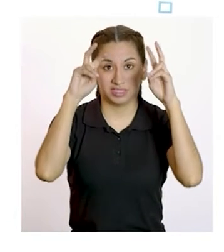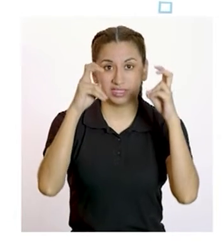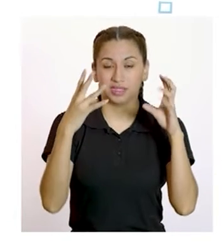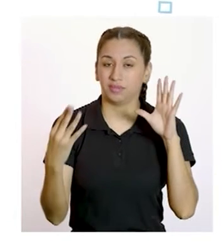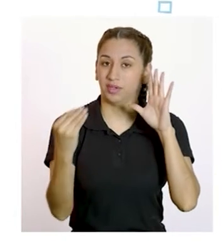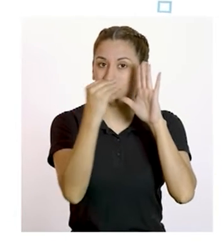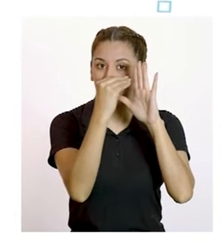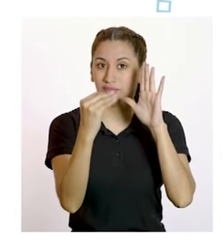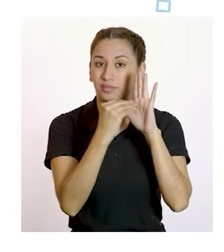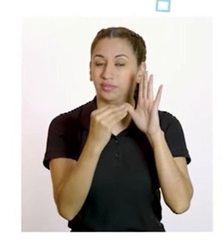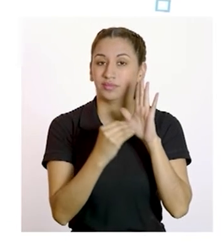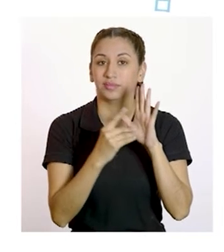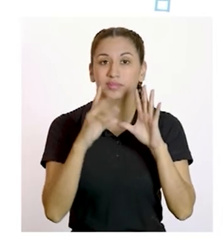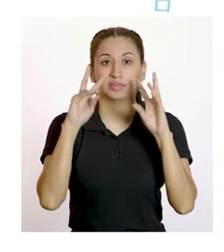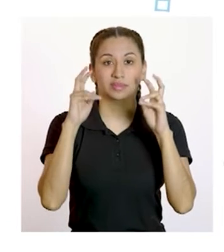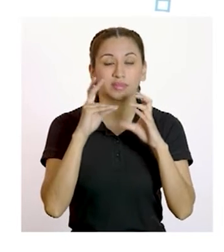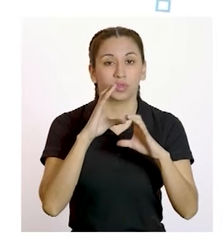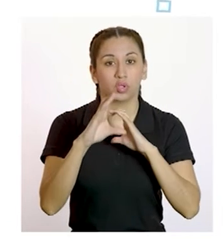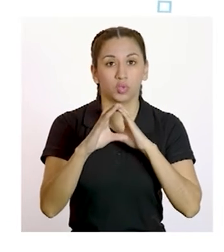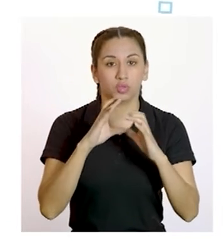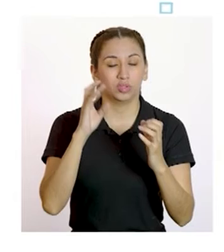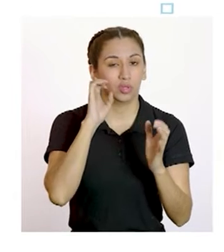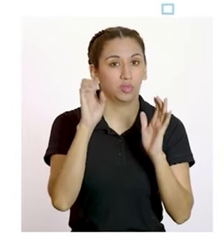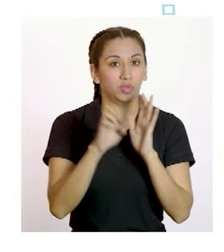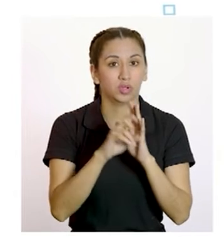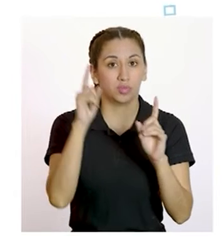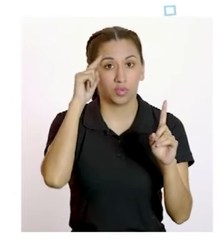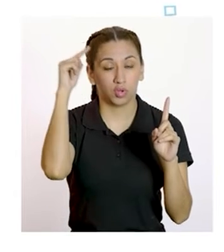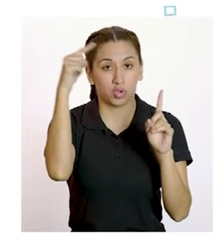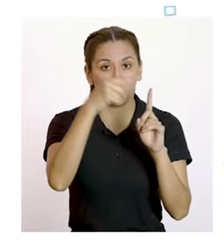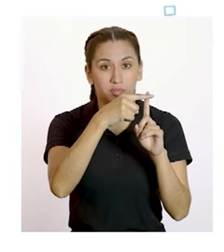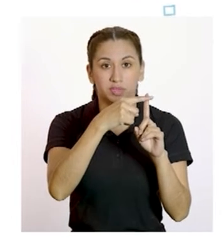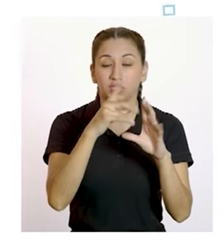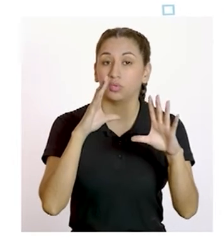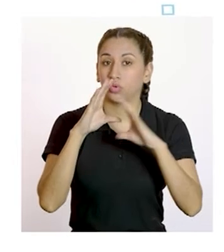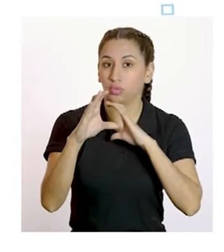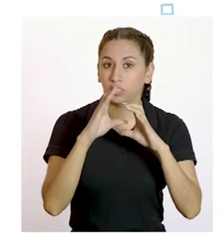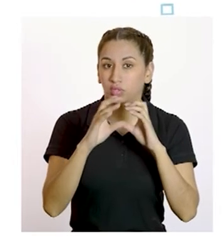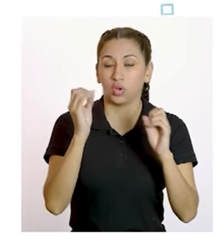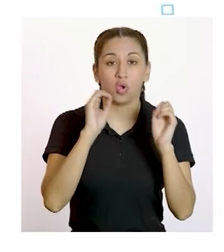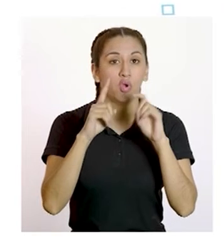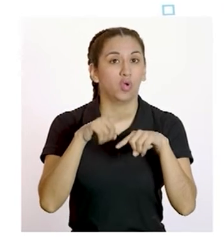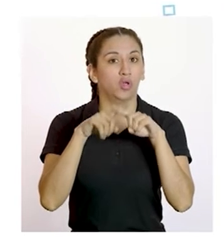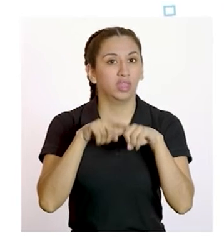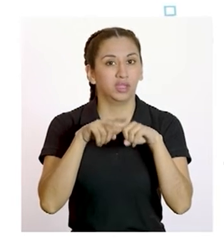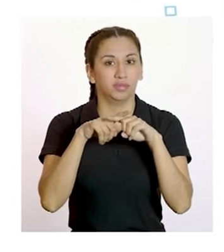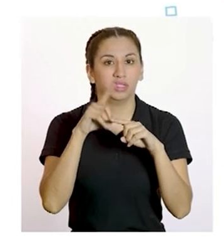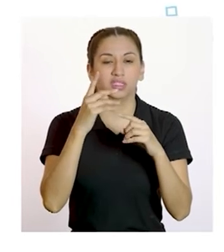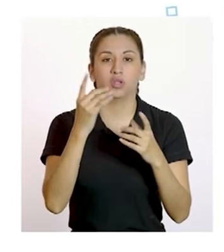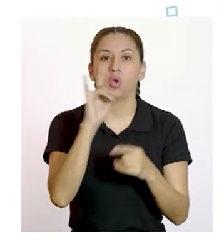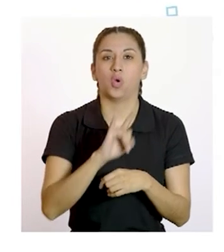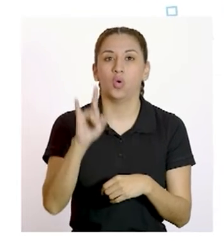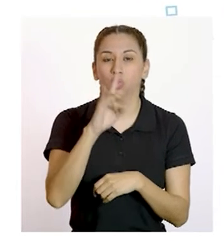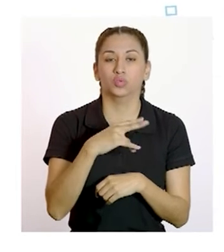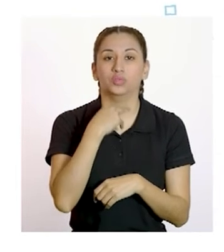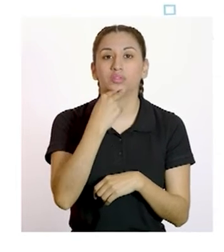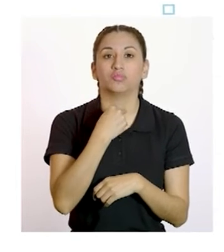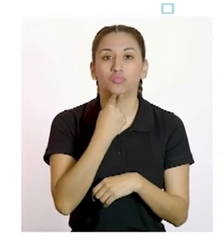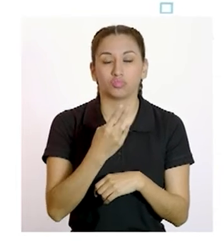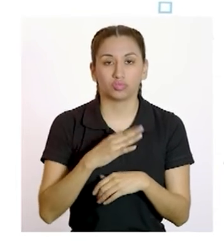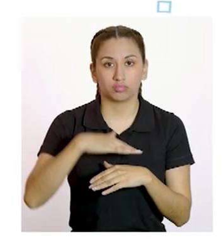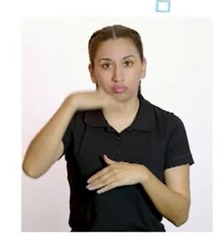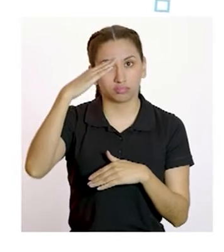del contexto que participan en la comunicación, tales como el propósito comunicativo o el tipo de registro que se